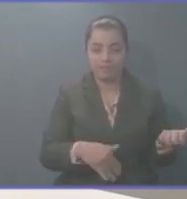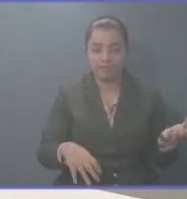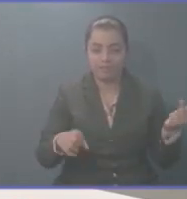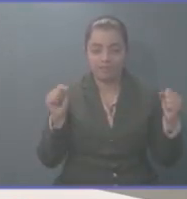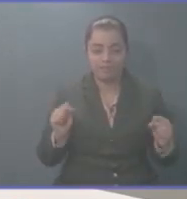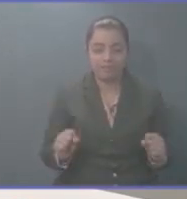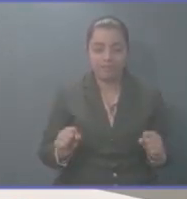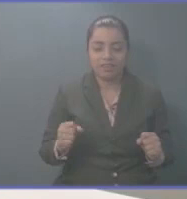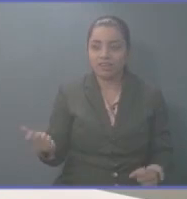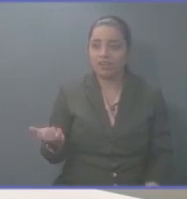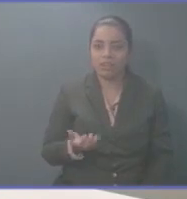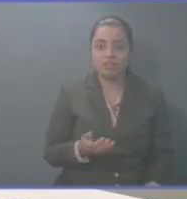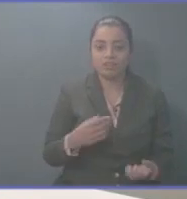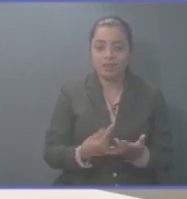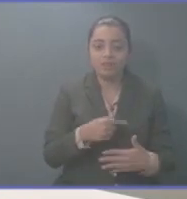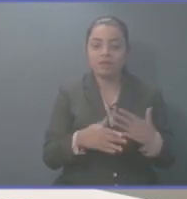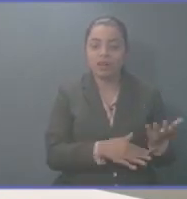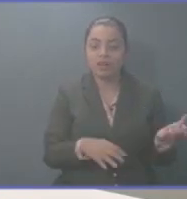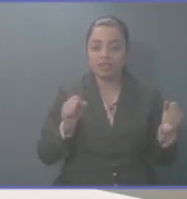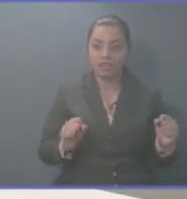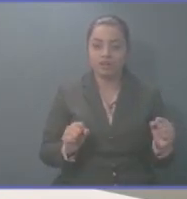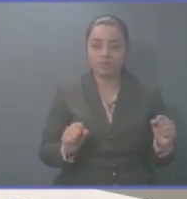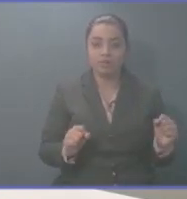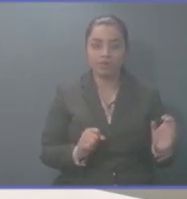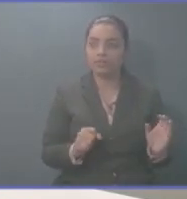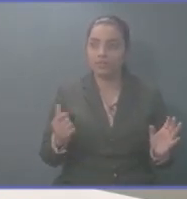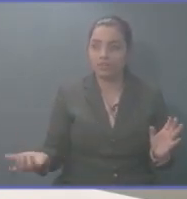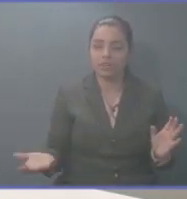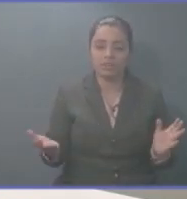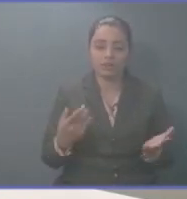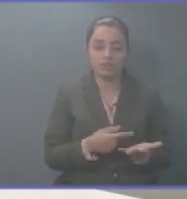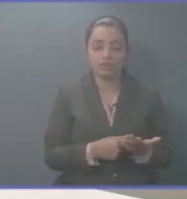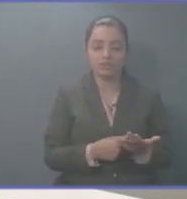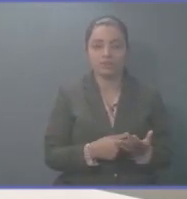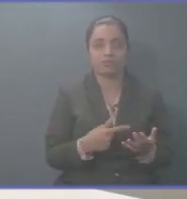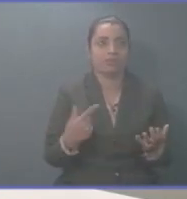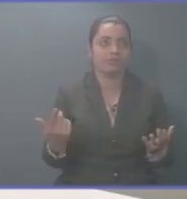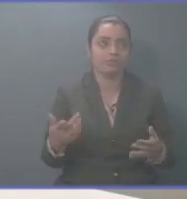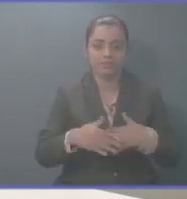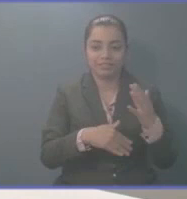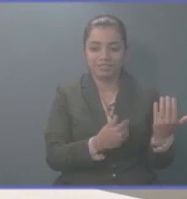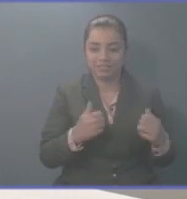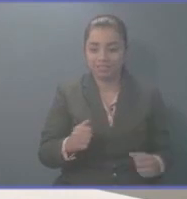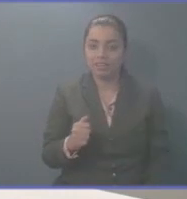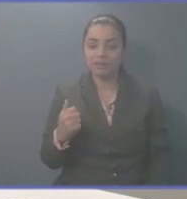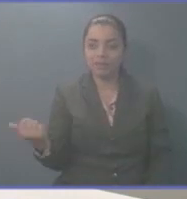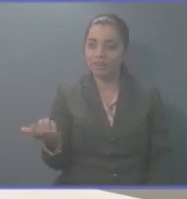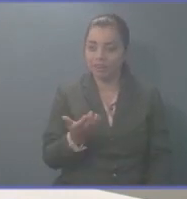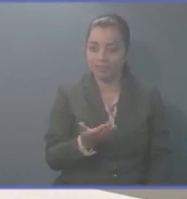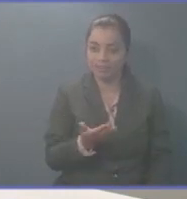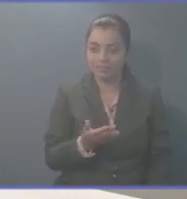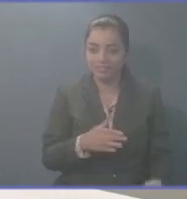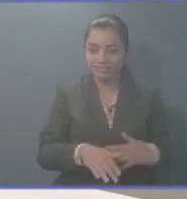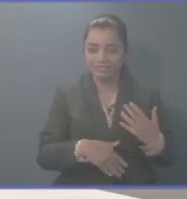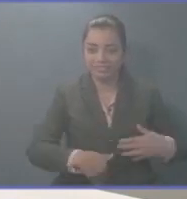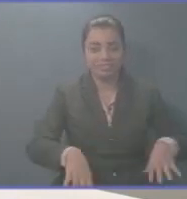ventilador en ningún medio de comunicación, pero de manera extraoficial se ha conocido que el bus